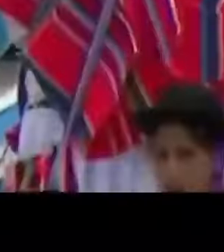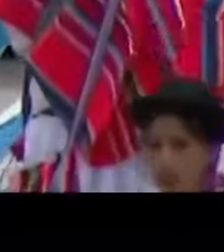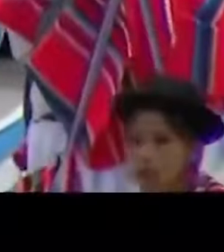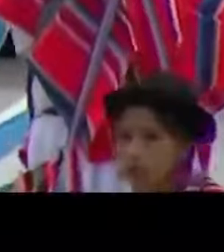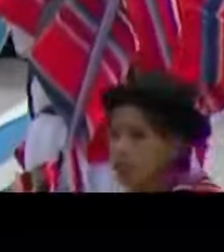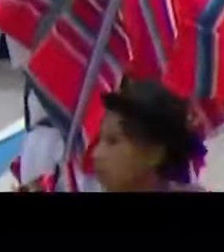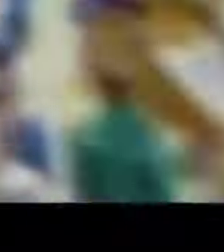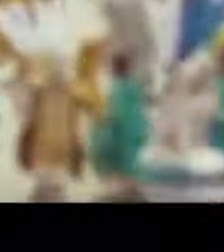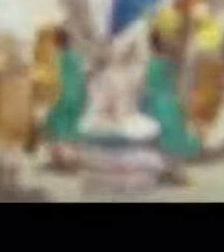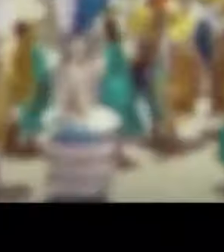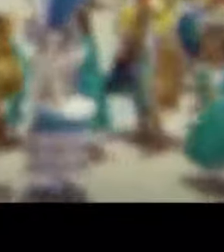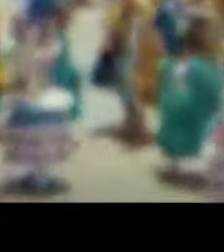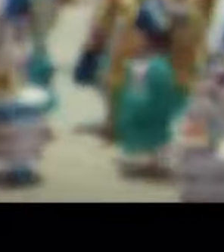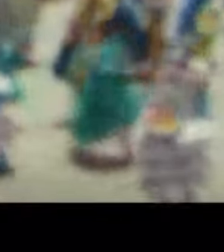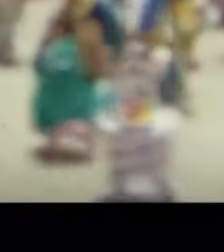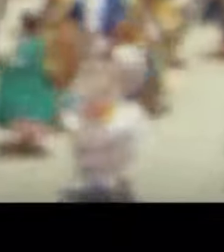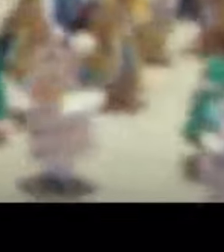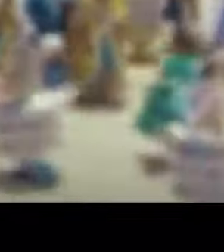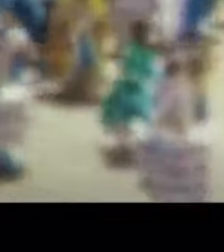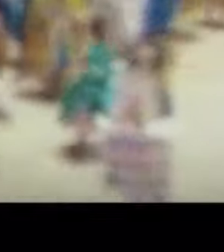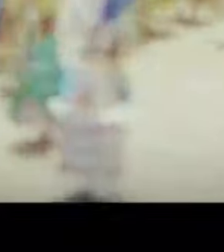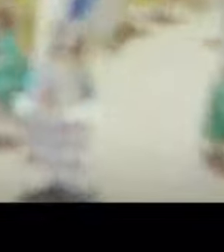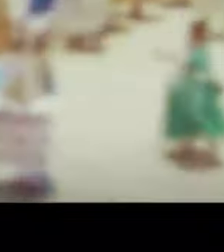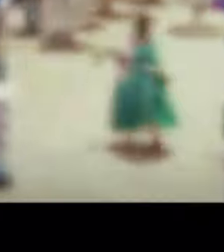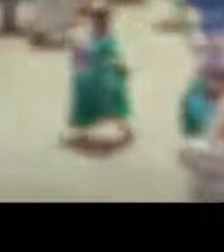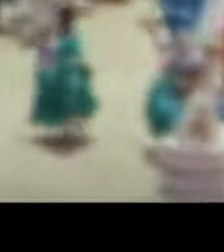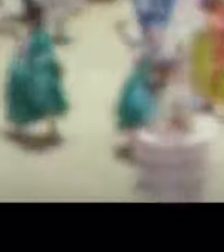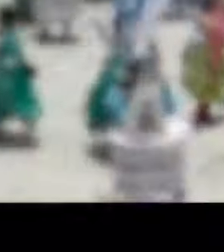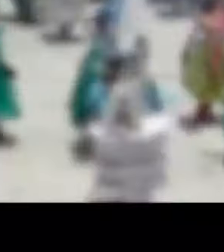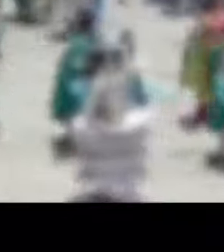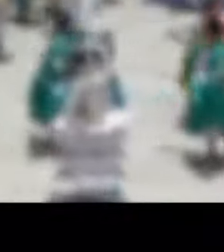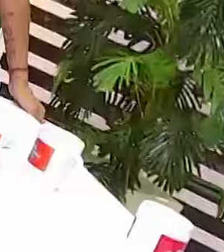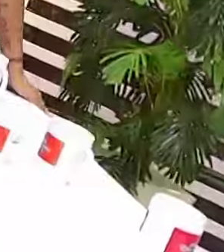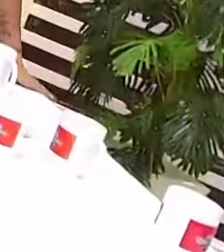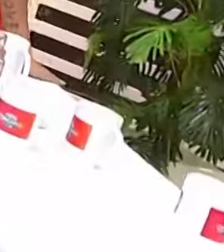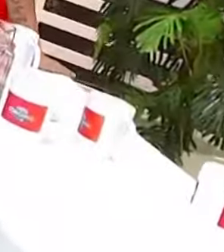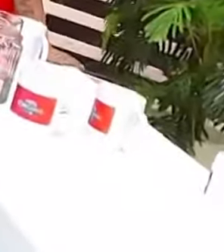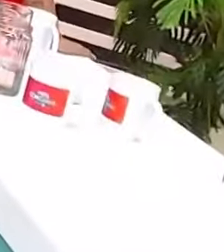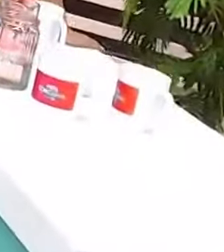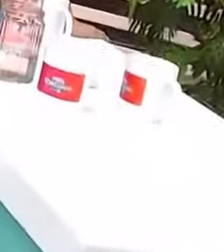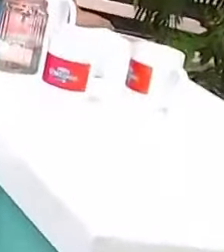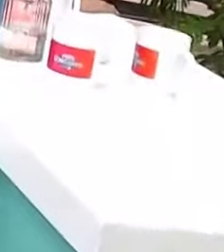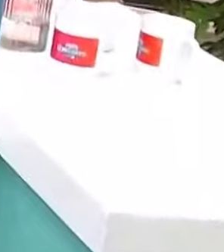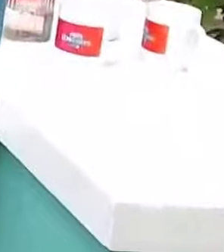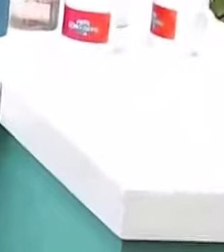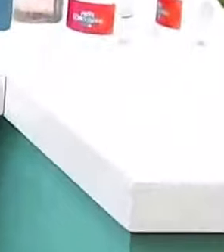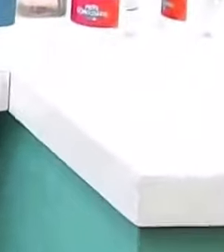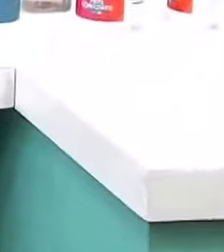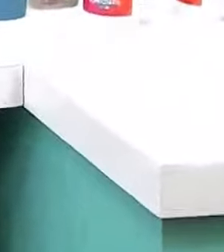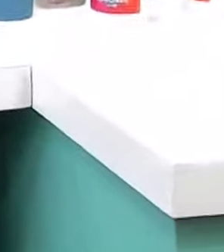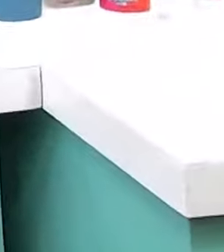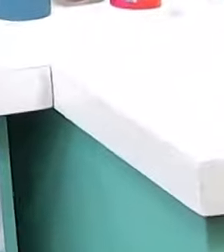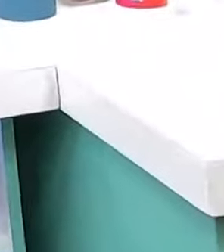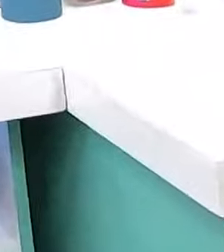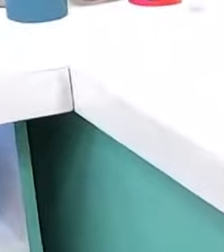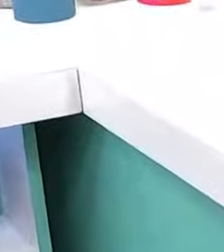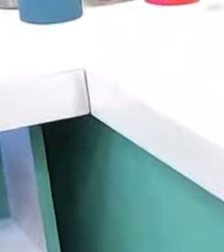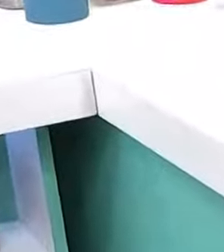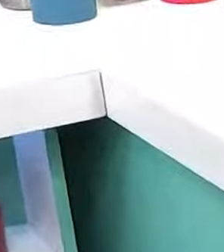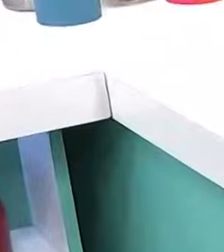febrero, la Virgen de la Candelaria nos une. Una fiesta que vivimos en todo el